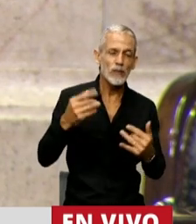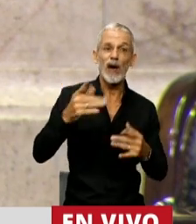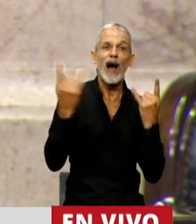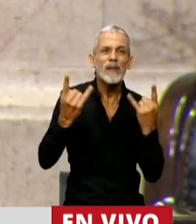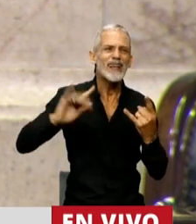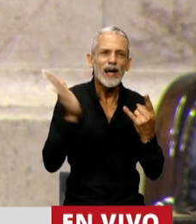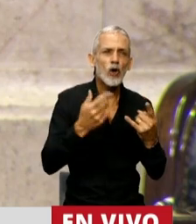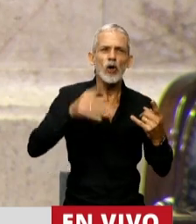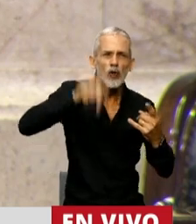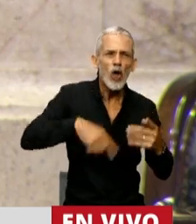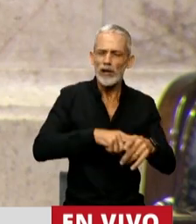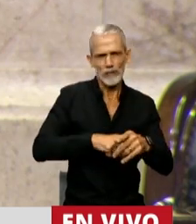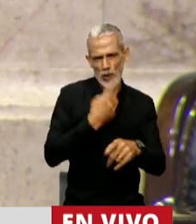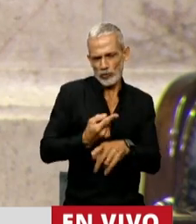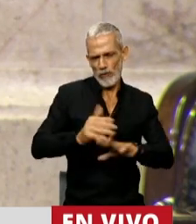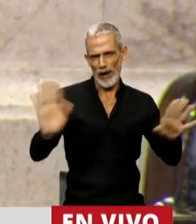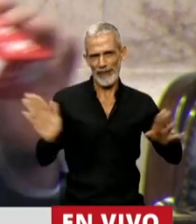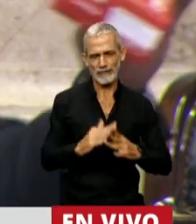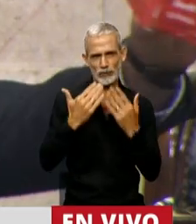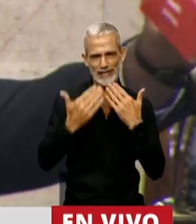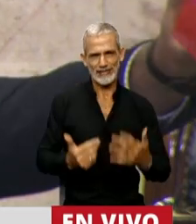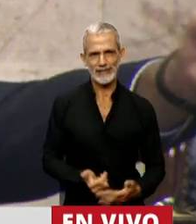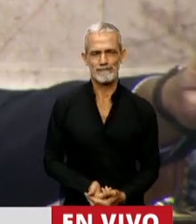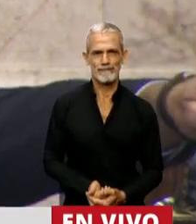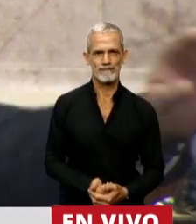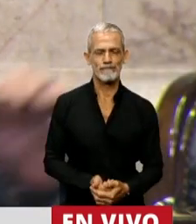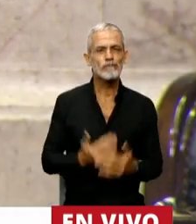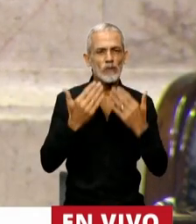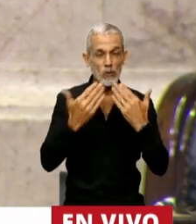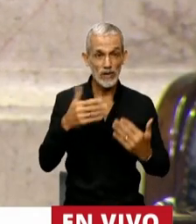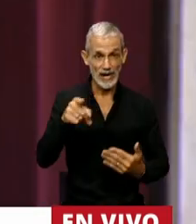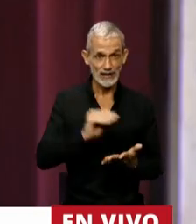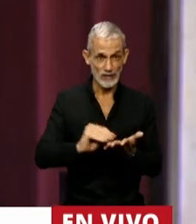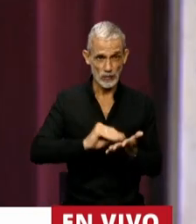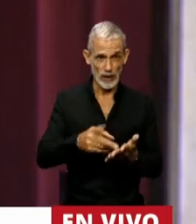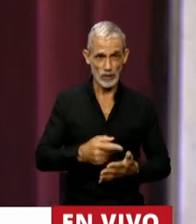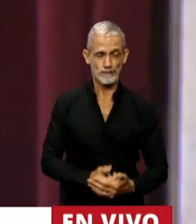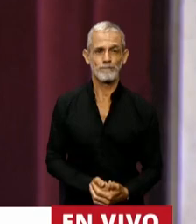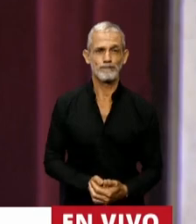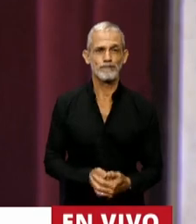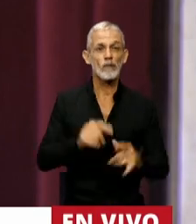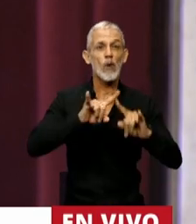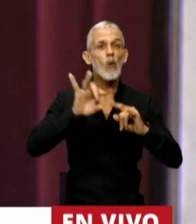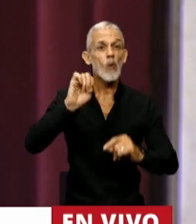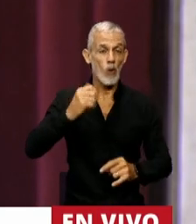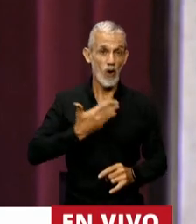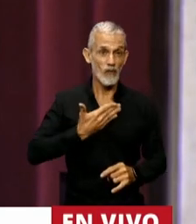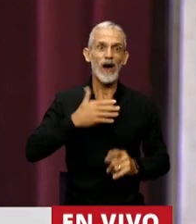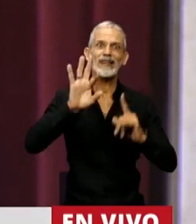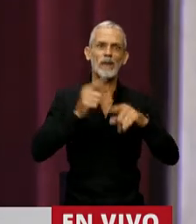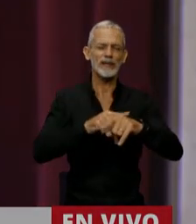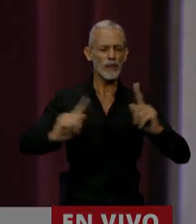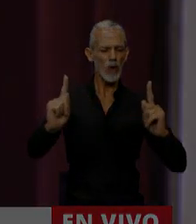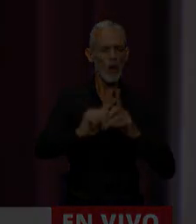mentir a todos todo el tiempo gracias presidente muchas gracias diputado wolf sobre todo por ceñirse